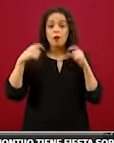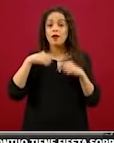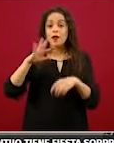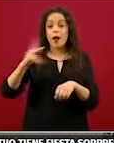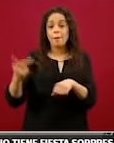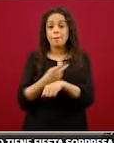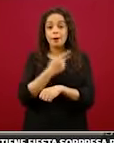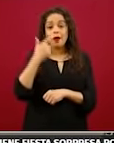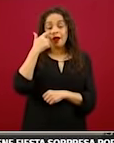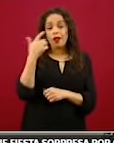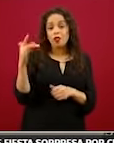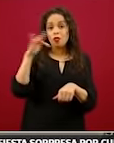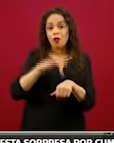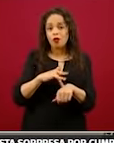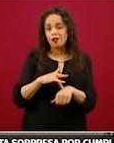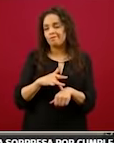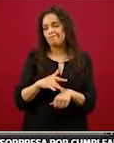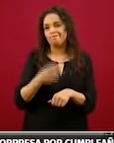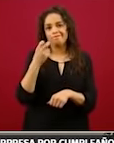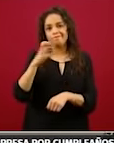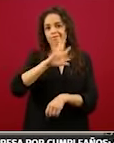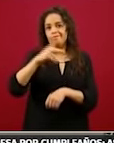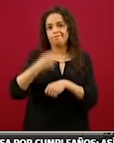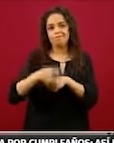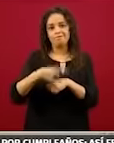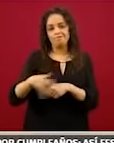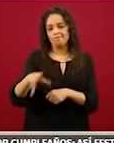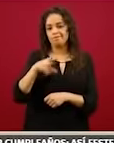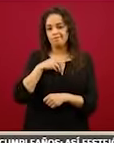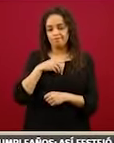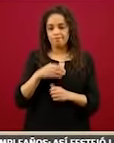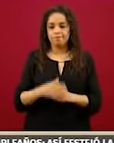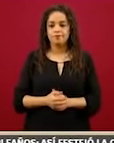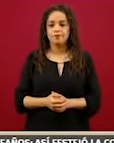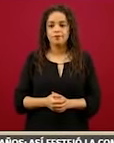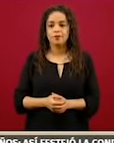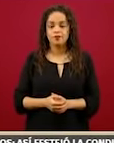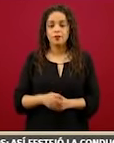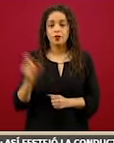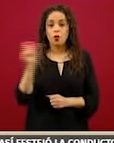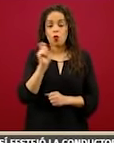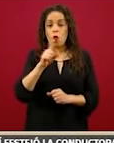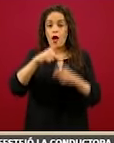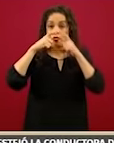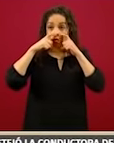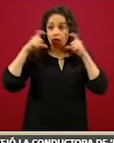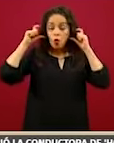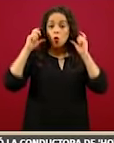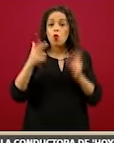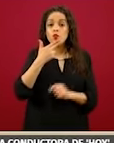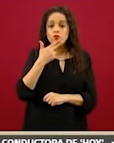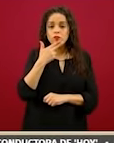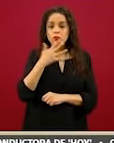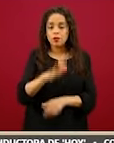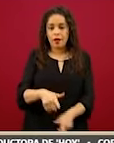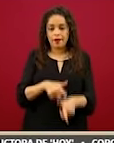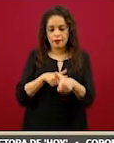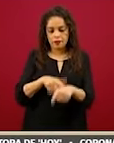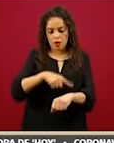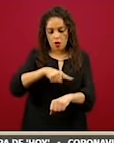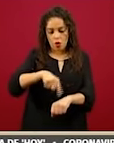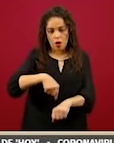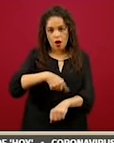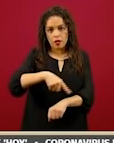la amplificación, si no se cambian. Cuando se tienen estos cubrebocas y se dejan por horas o humedecidos,